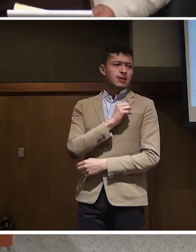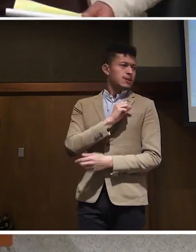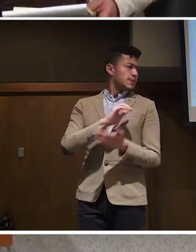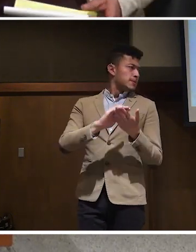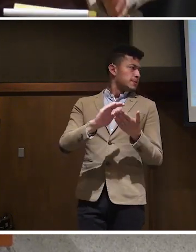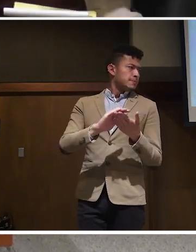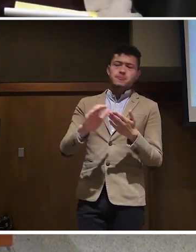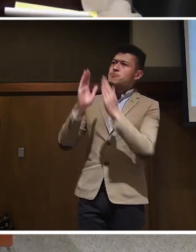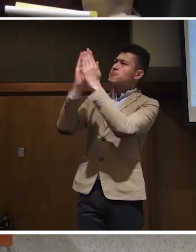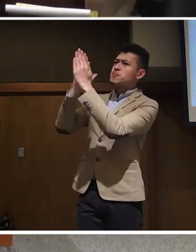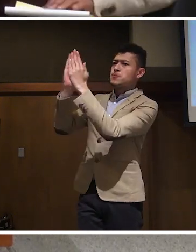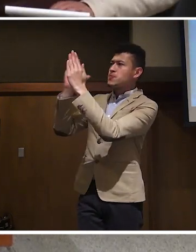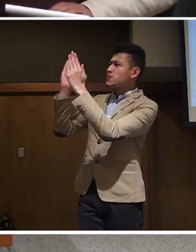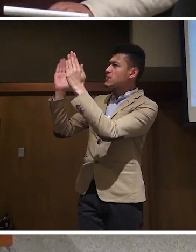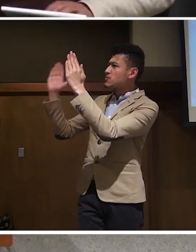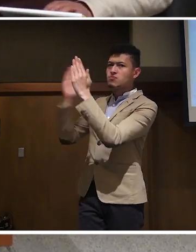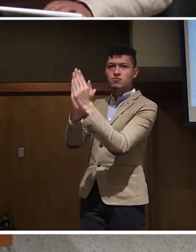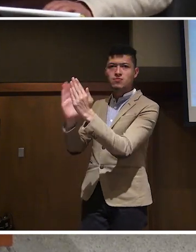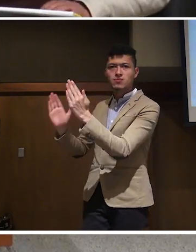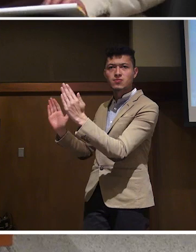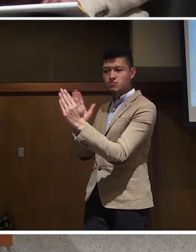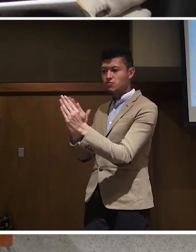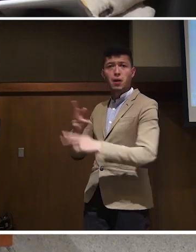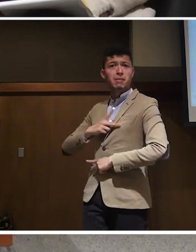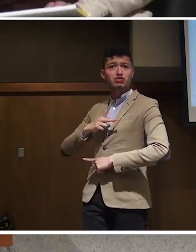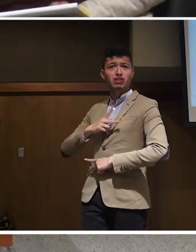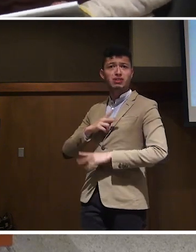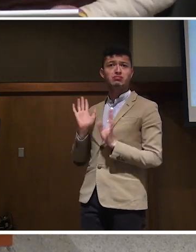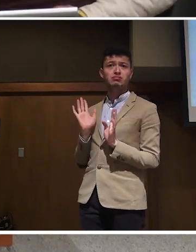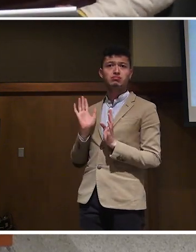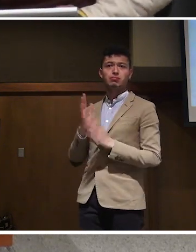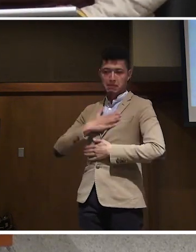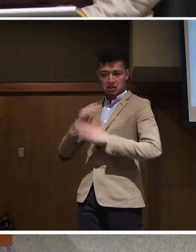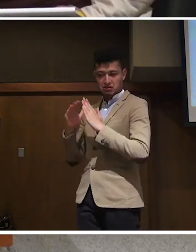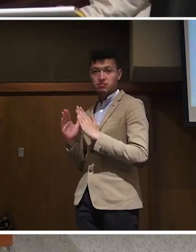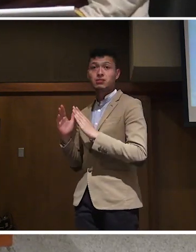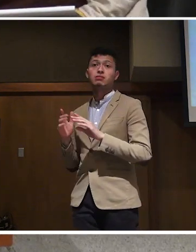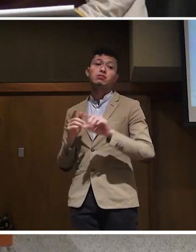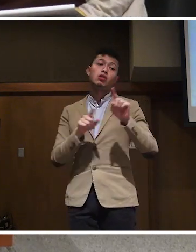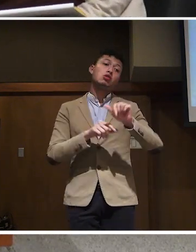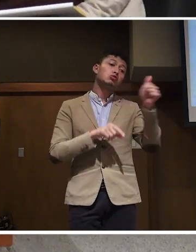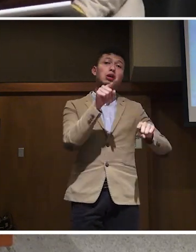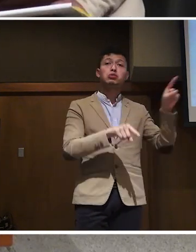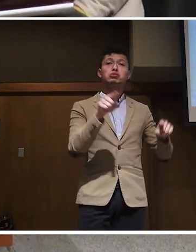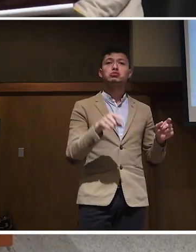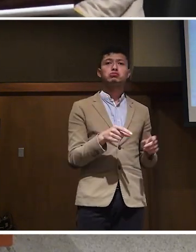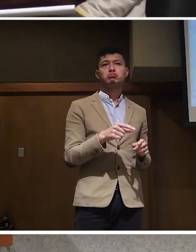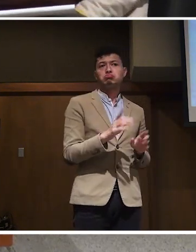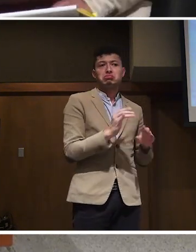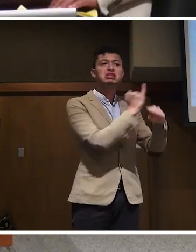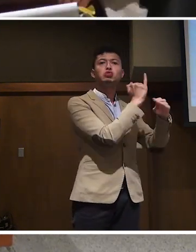biblioteca personal. Hay bibliotecas institucionales como las bibliotecas de la iglesia, de las